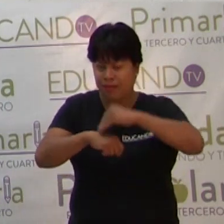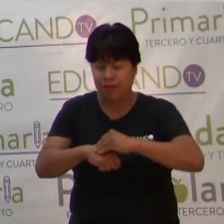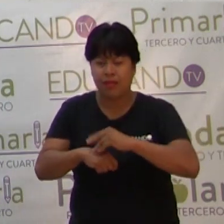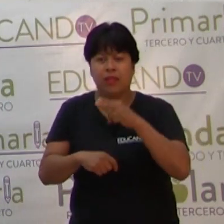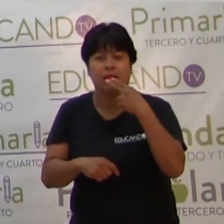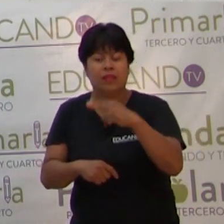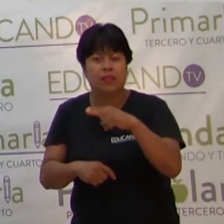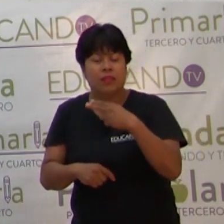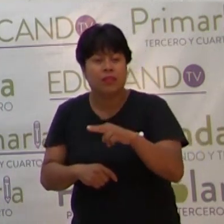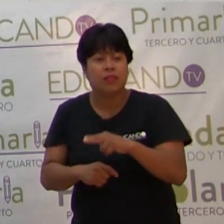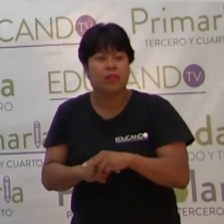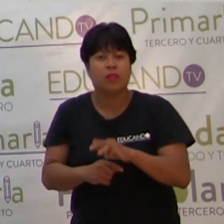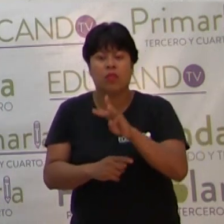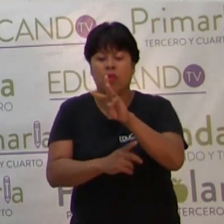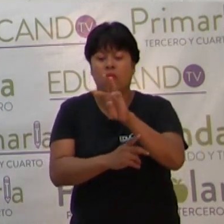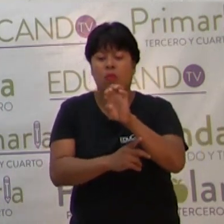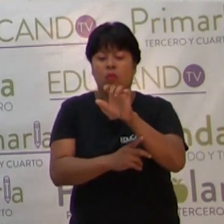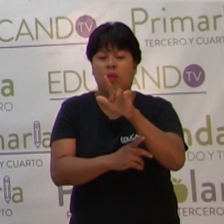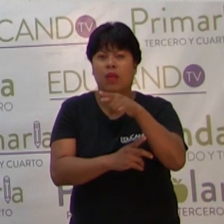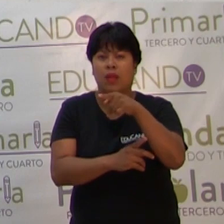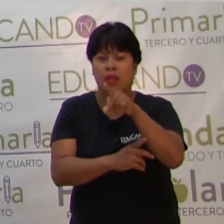se llama Wilhelm